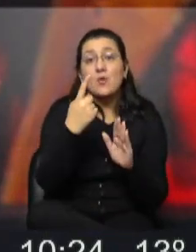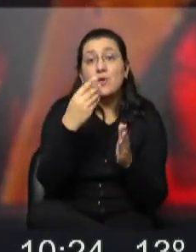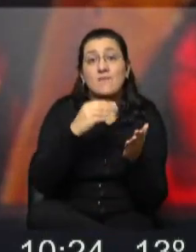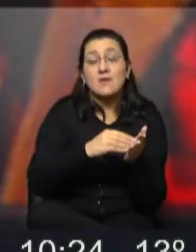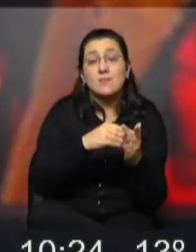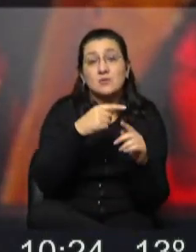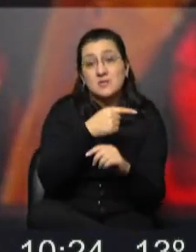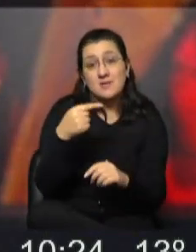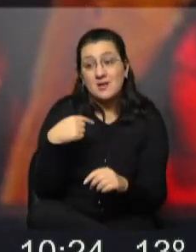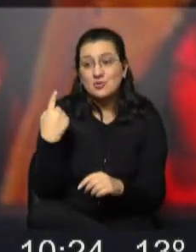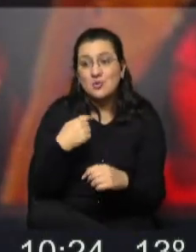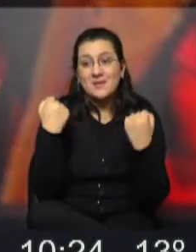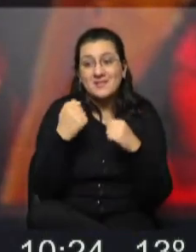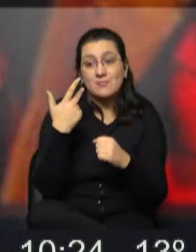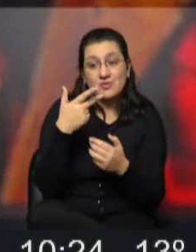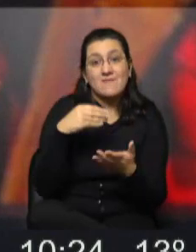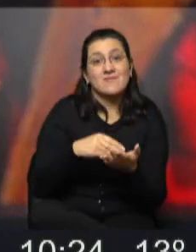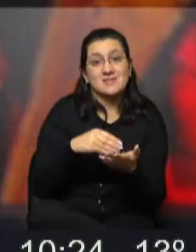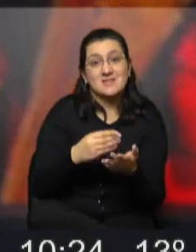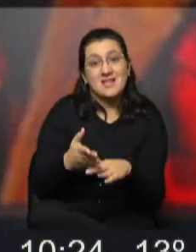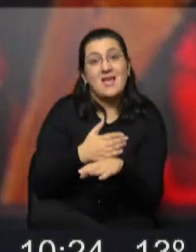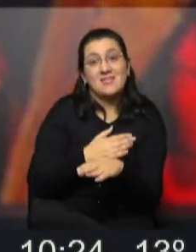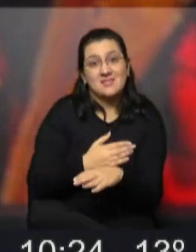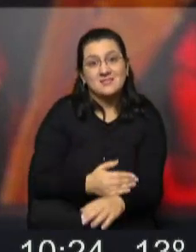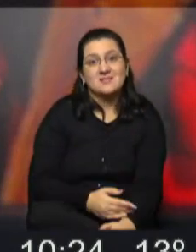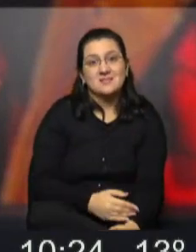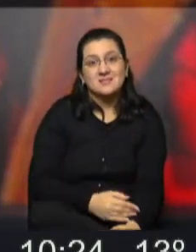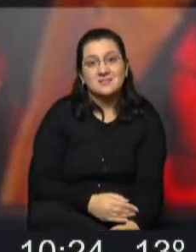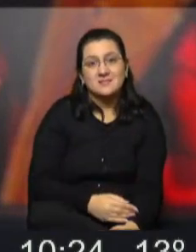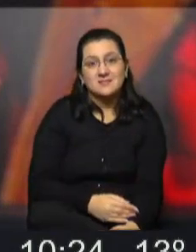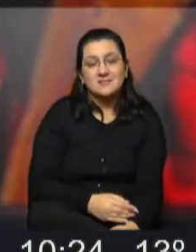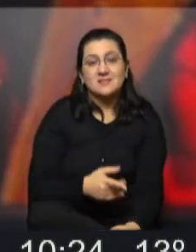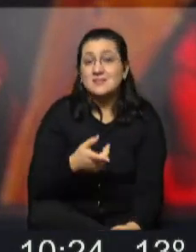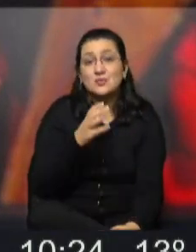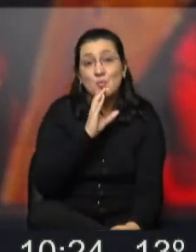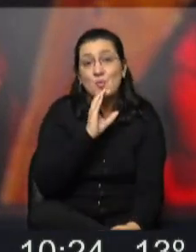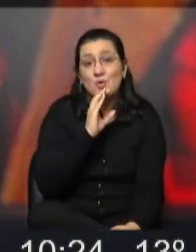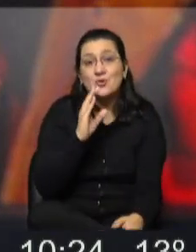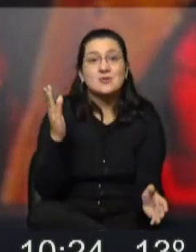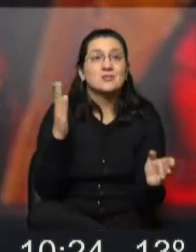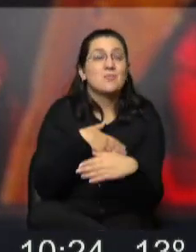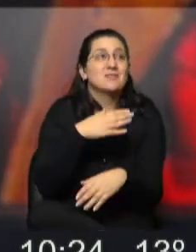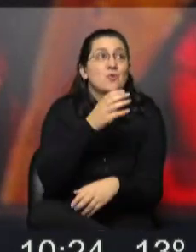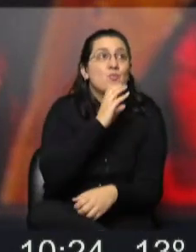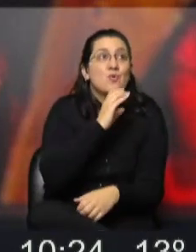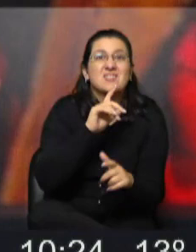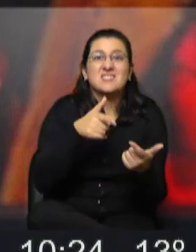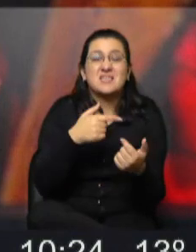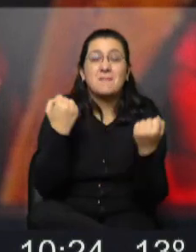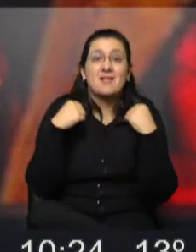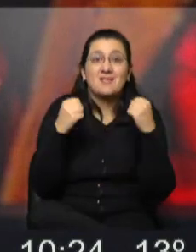Y nos decían, vos estás loco. Digo, no, pero... Es decir, es humor. No se puede hacer humor sin